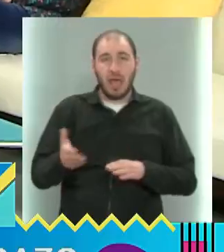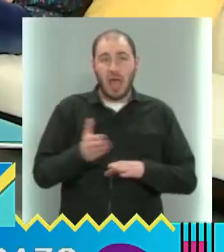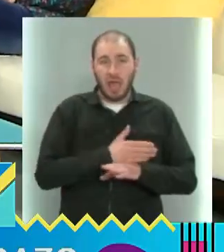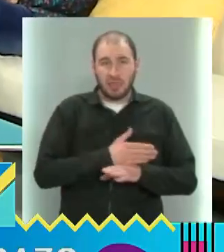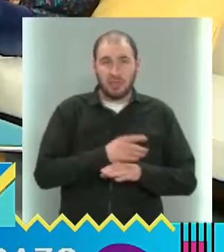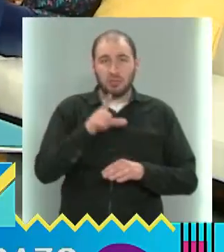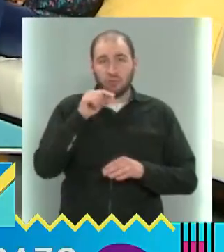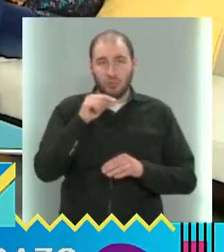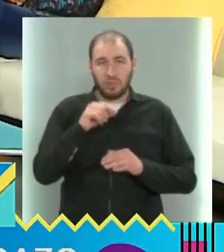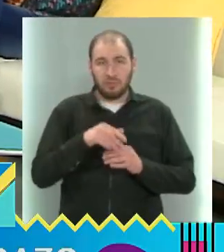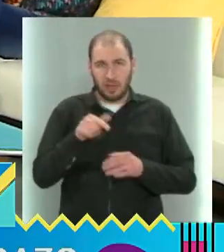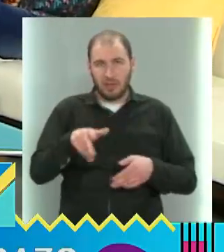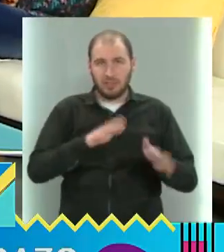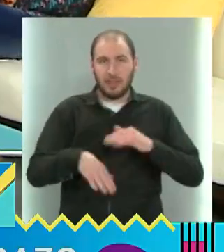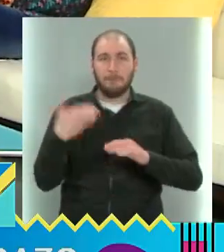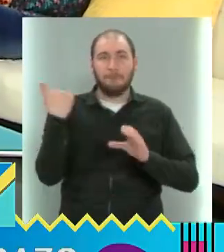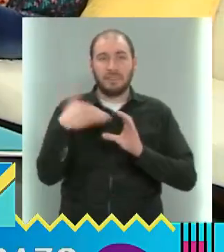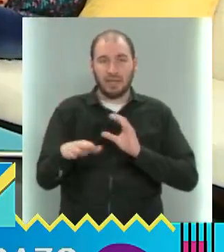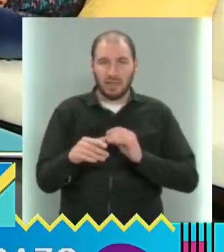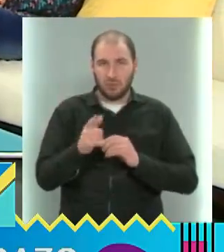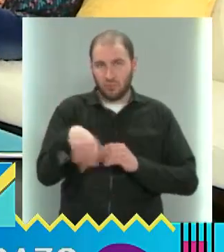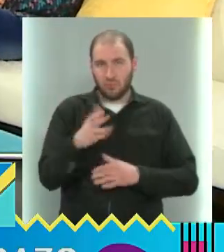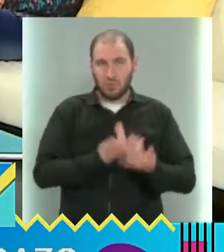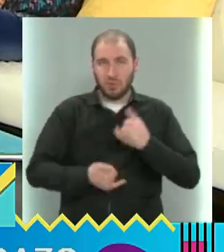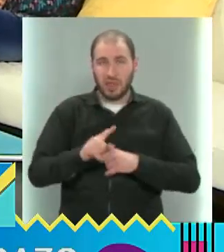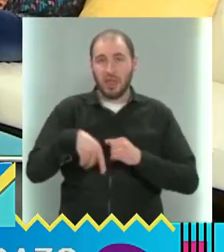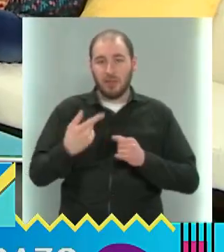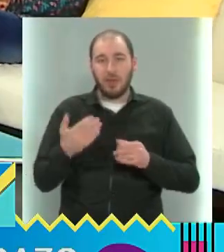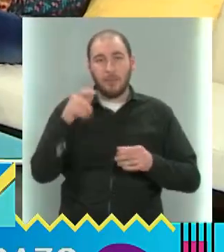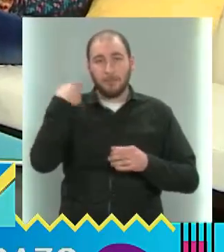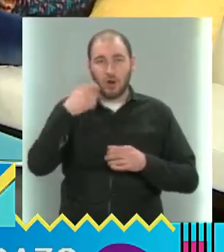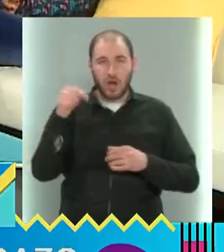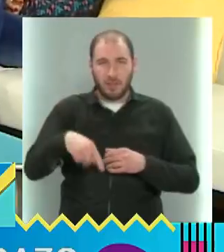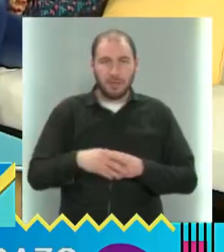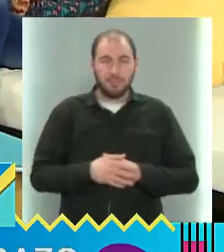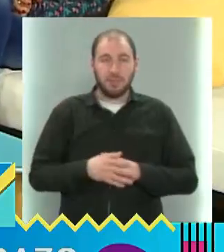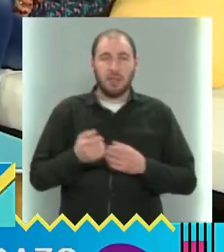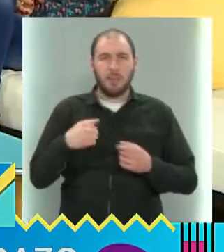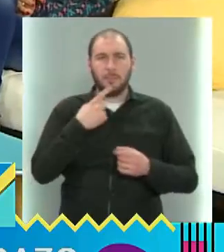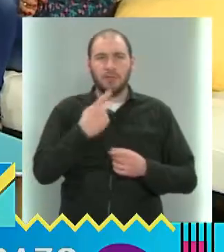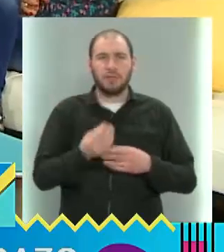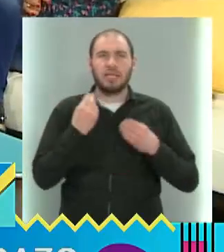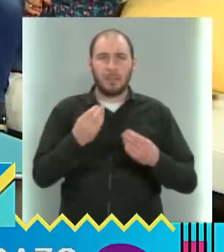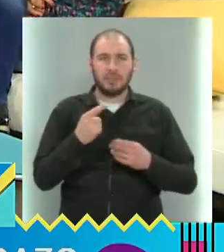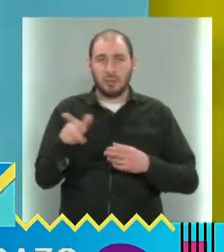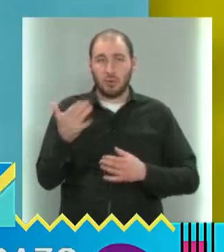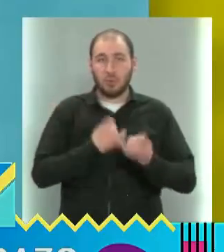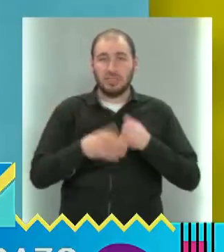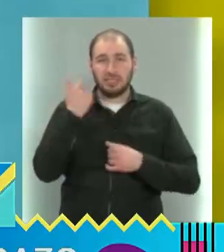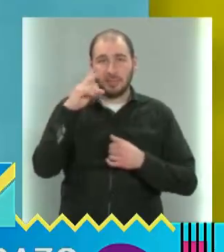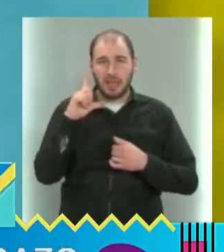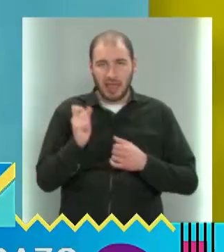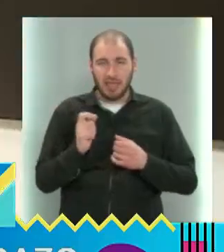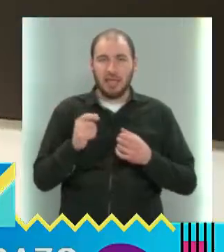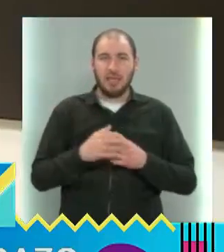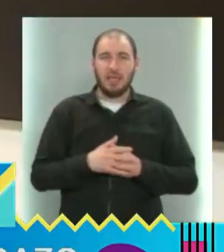de ir al tuit que vamos a hacer, el mensaje que van a dejar ustedes después del paso por el programa, preguntate qué pasa con lo que planteaba Yamile con